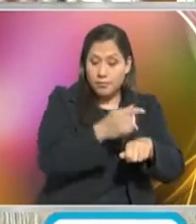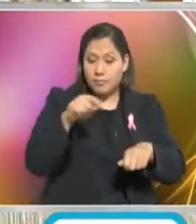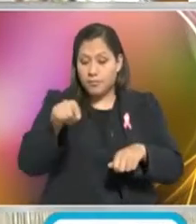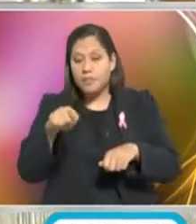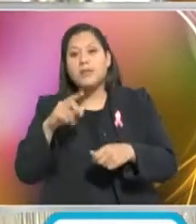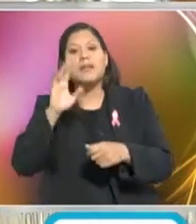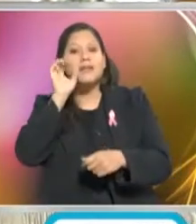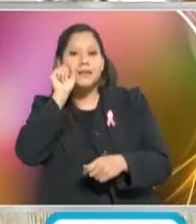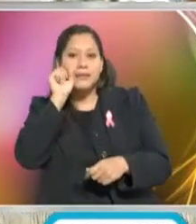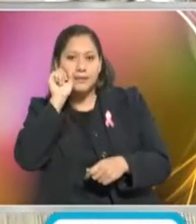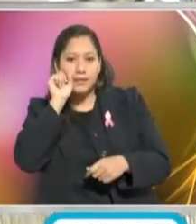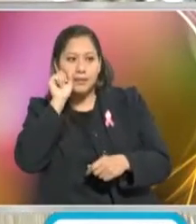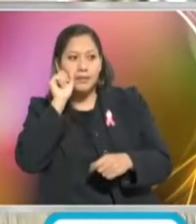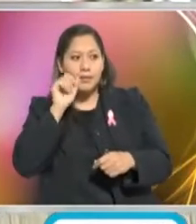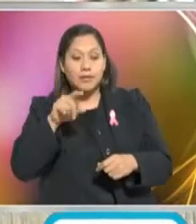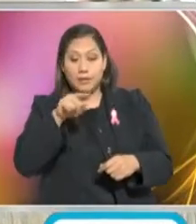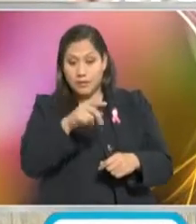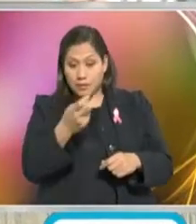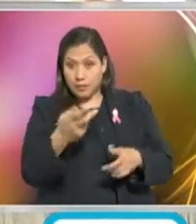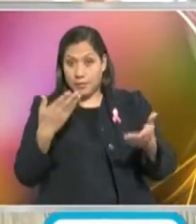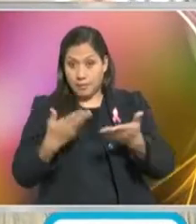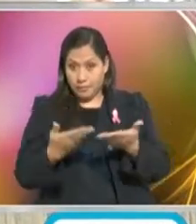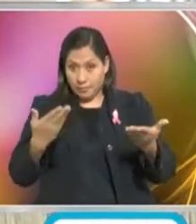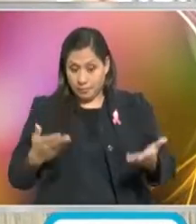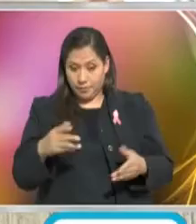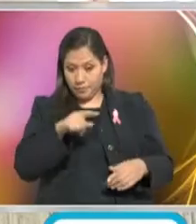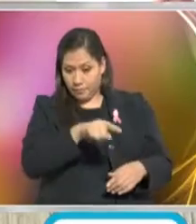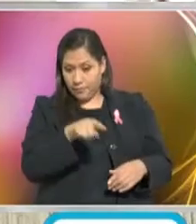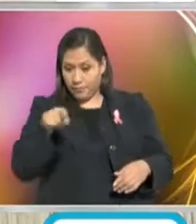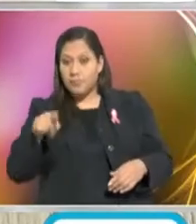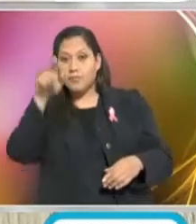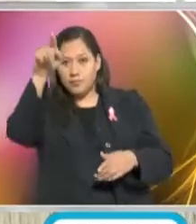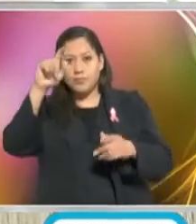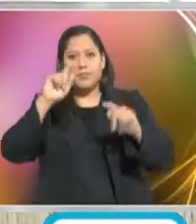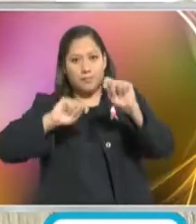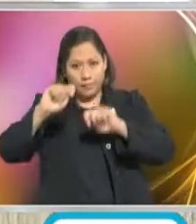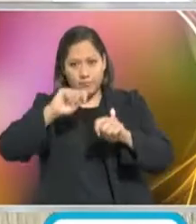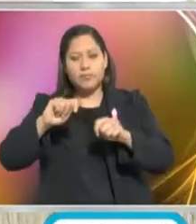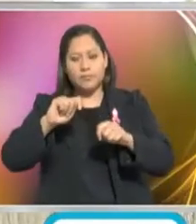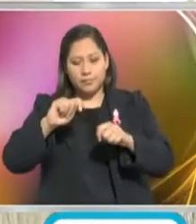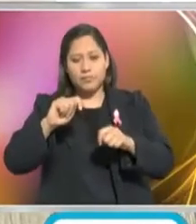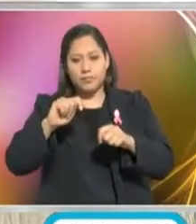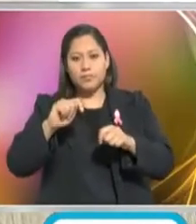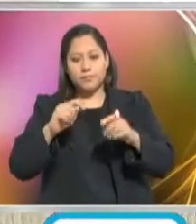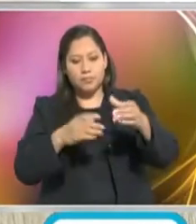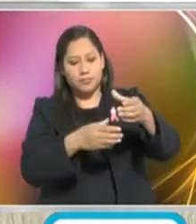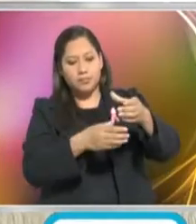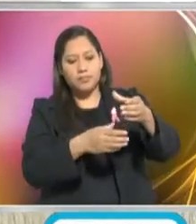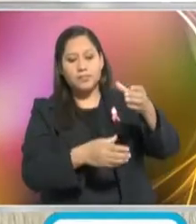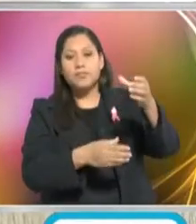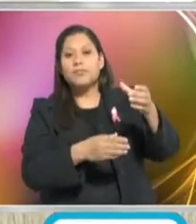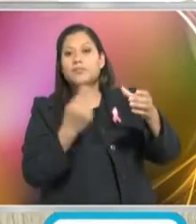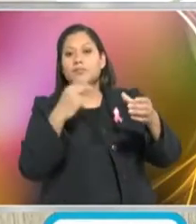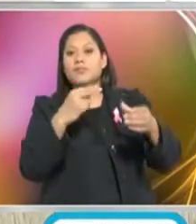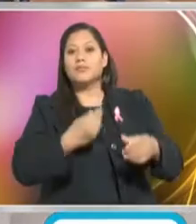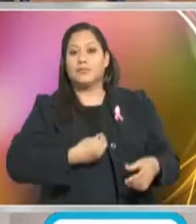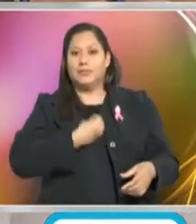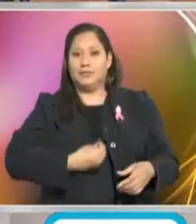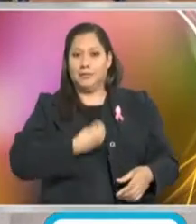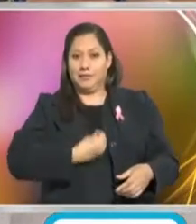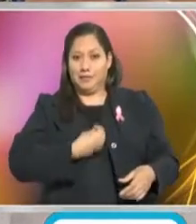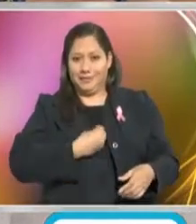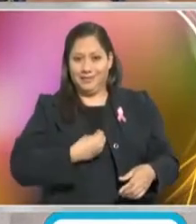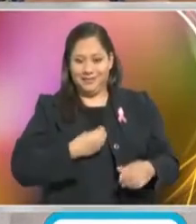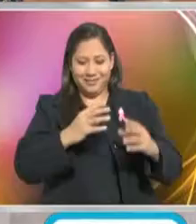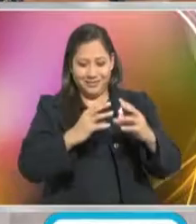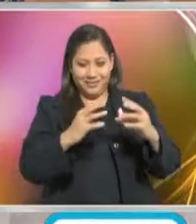es más naranjita, ¿ok? Esto se los presento y lo pueden encontrar en el súper en forma como de, le llaman camote,